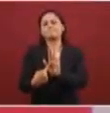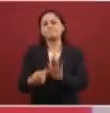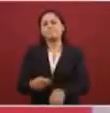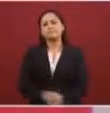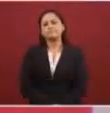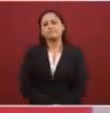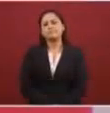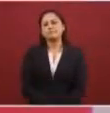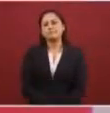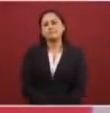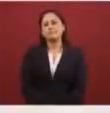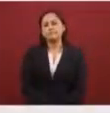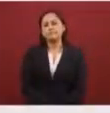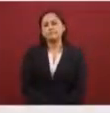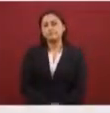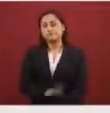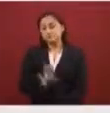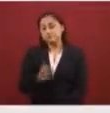Se puede probar